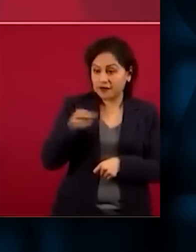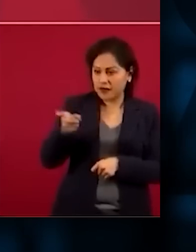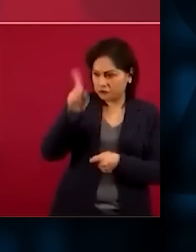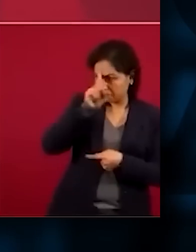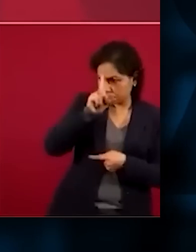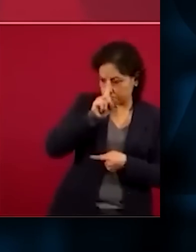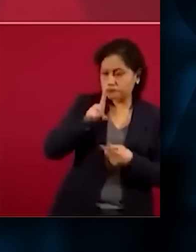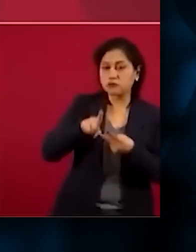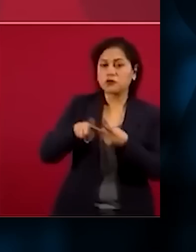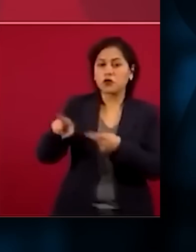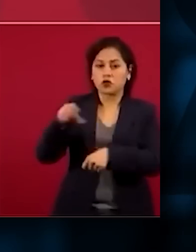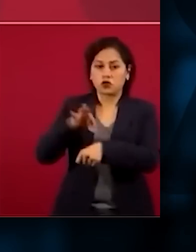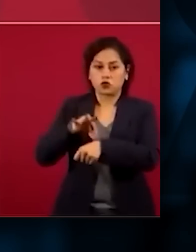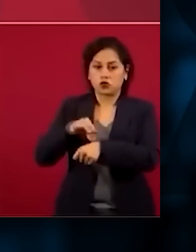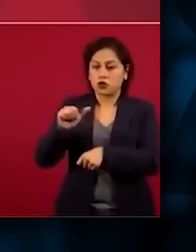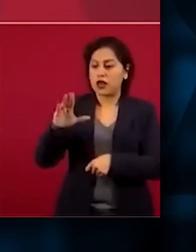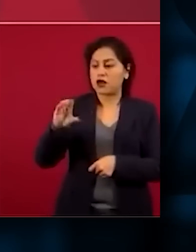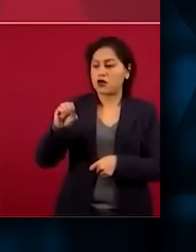que este